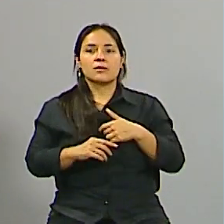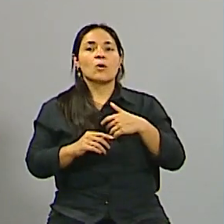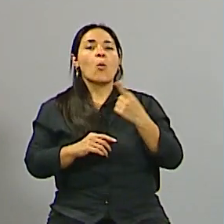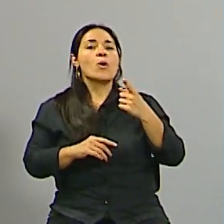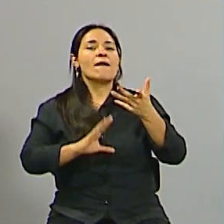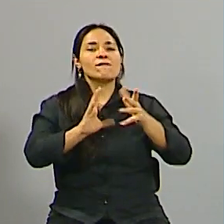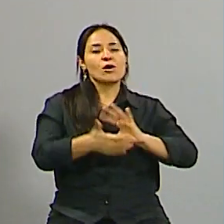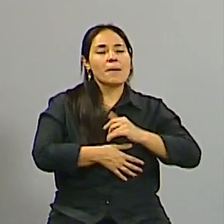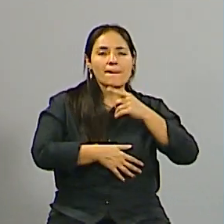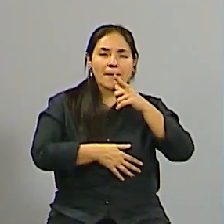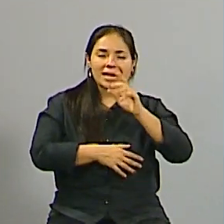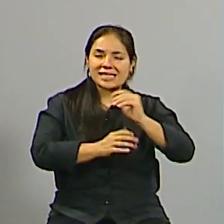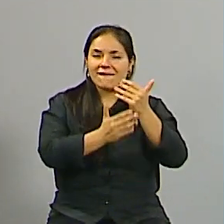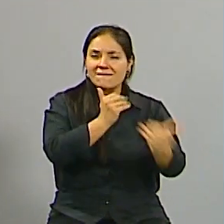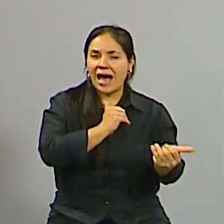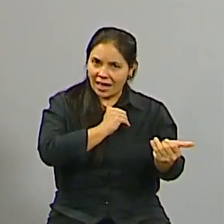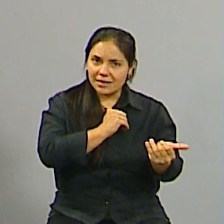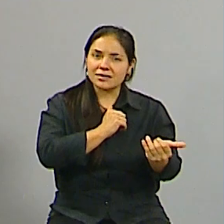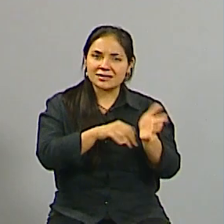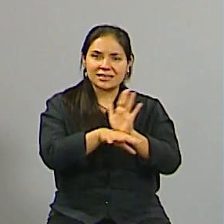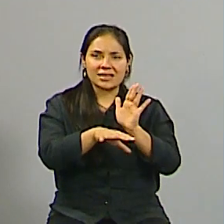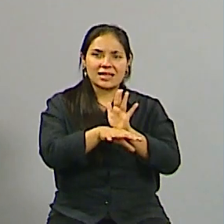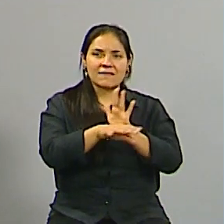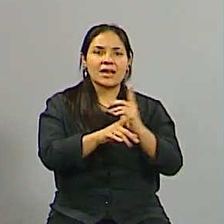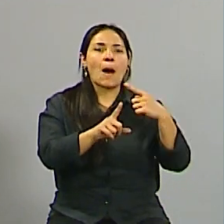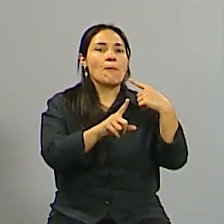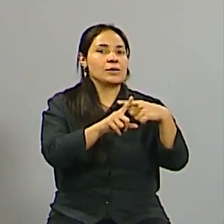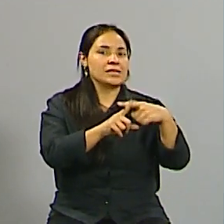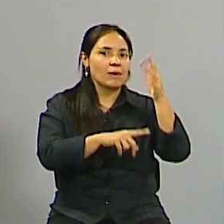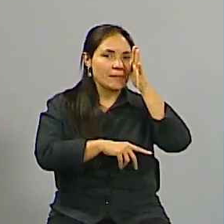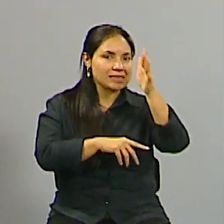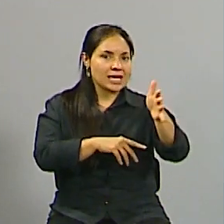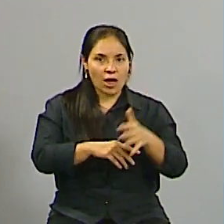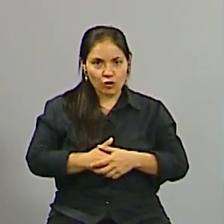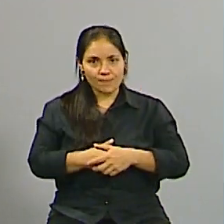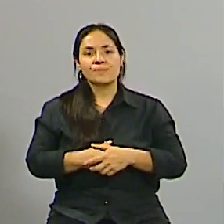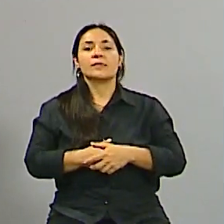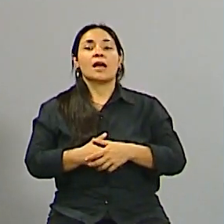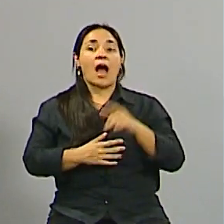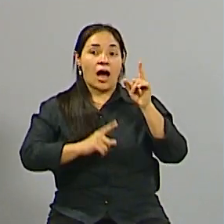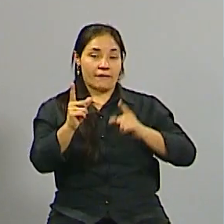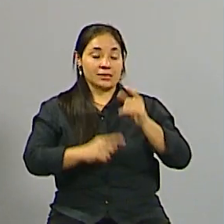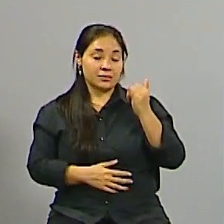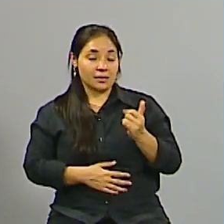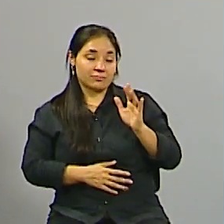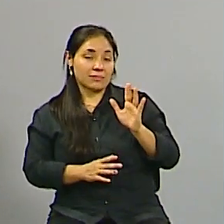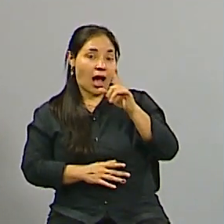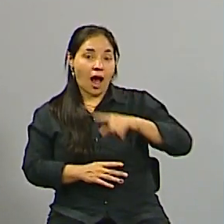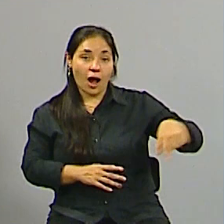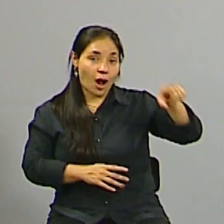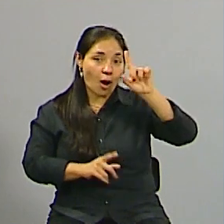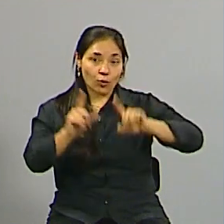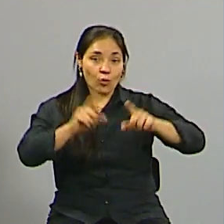lectura, que sería una lectura extremadamente optimista, que a veces aparece desde